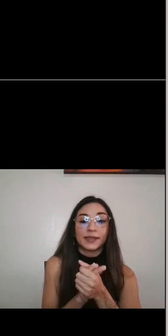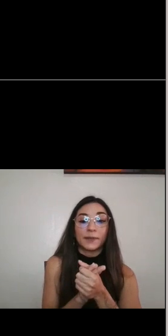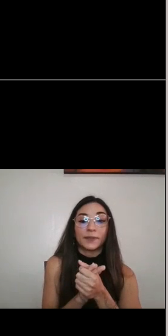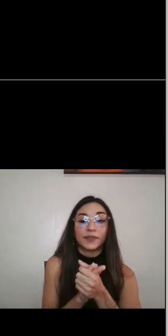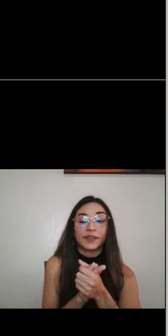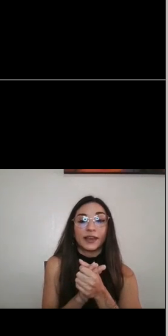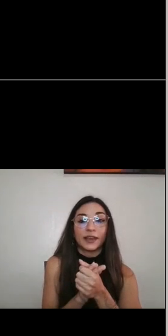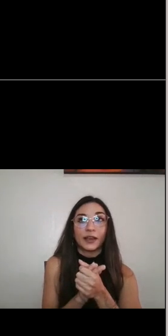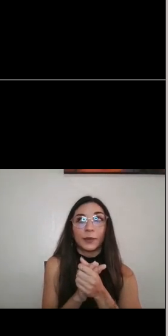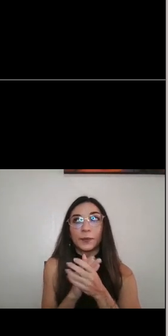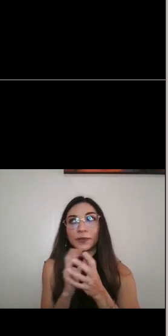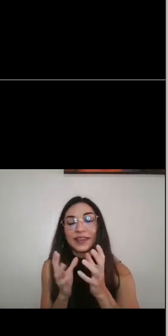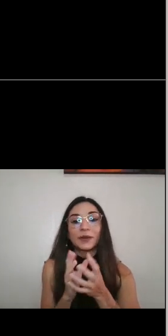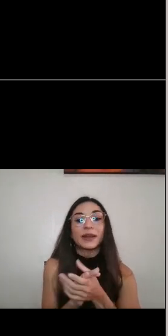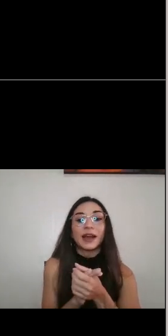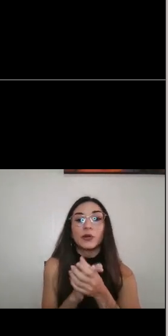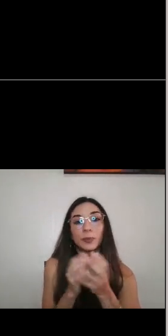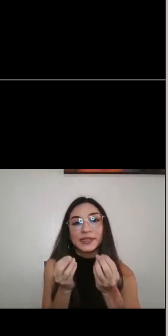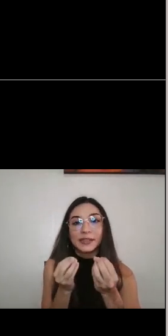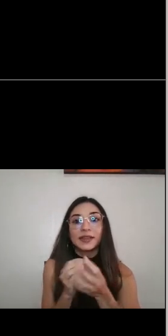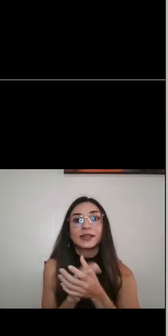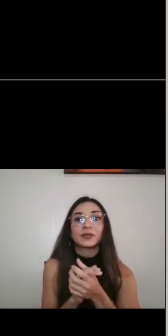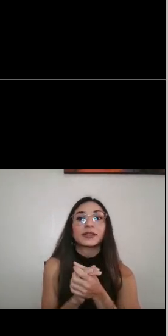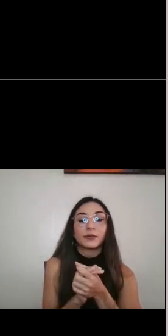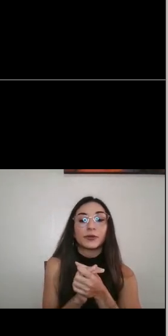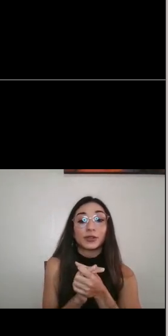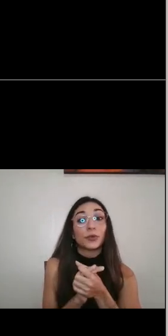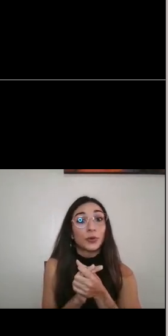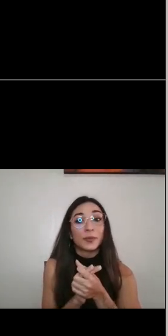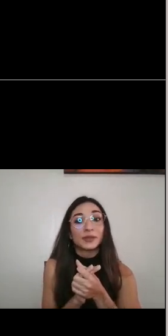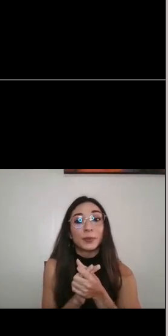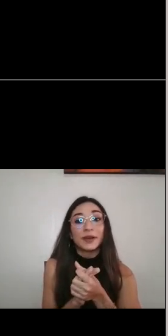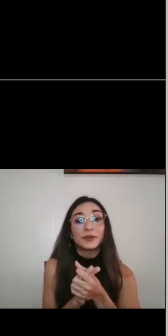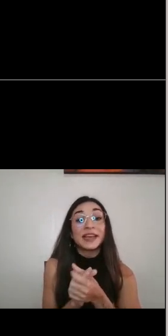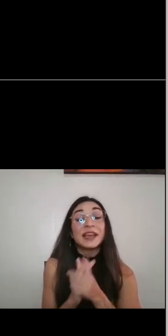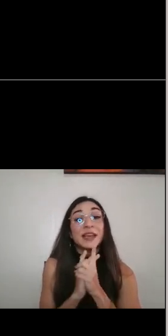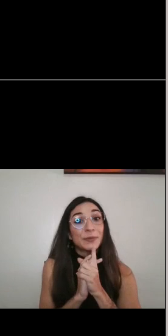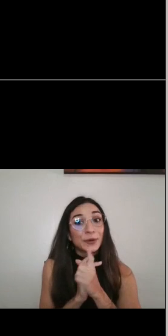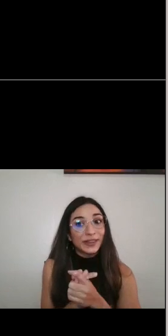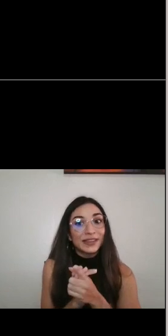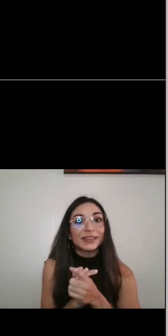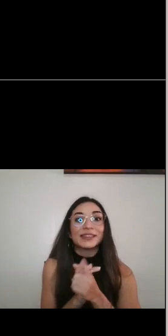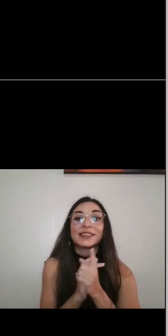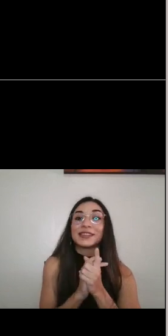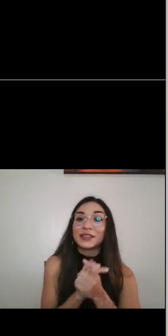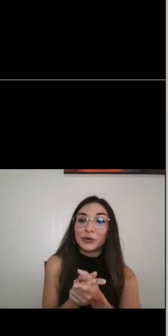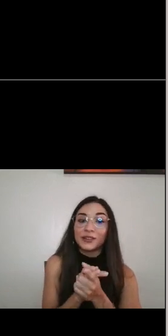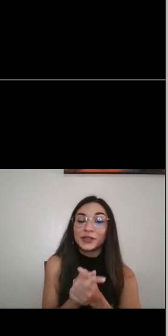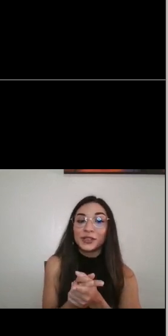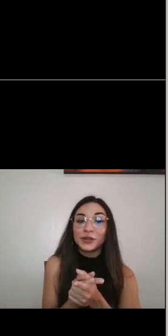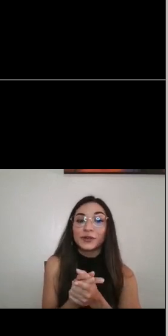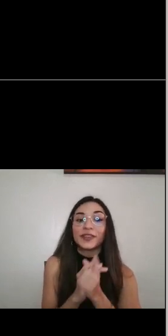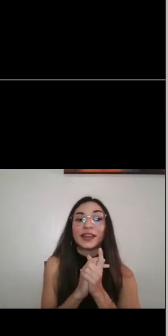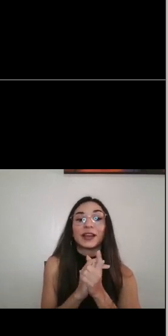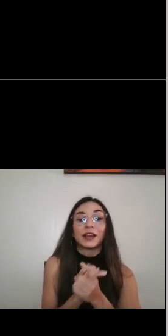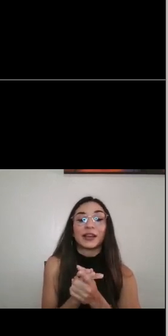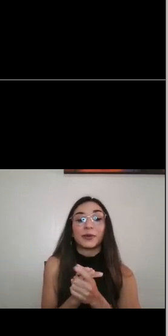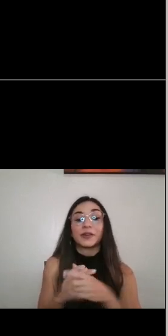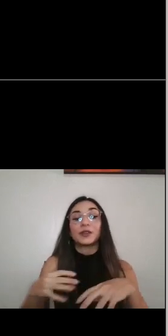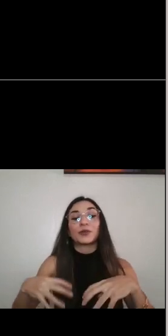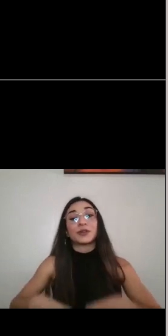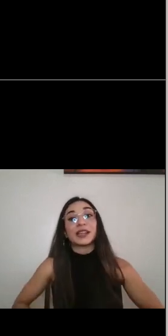capaz de determinar o percibir esos estímulos que son un poco más complejos. Importante, si estimulan la audición